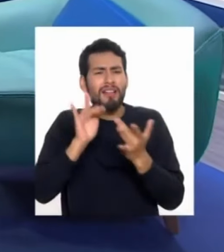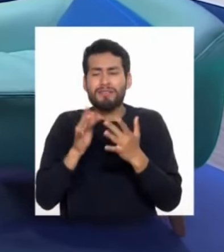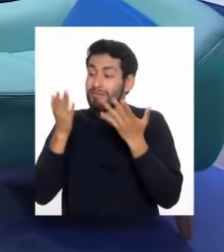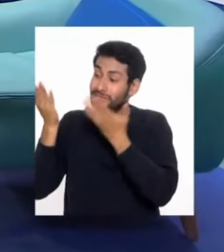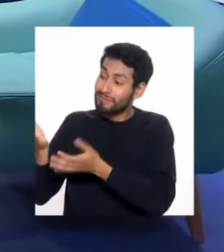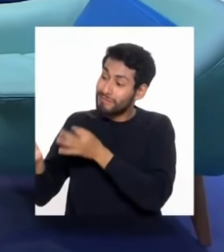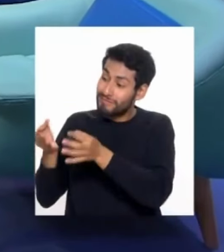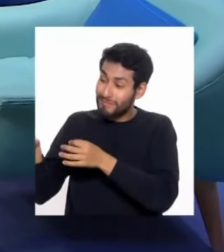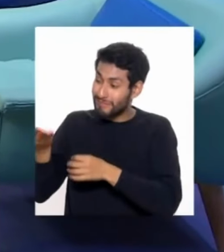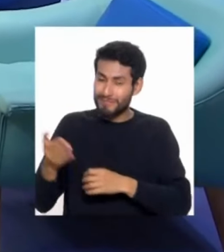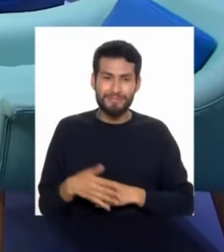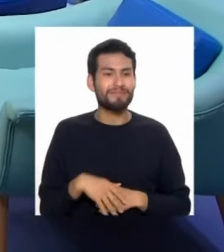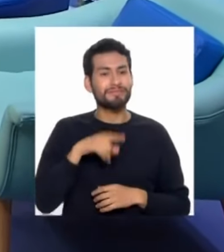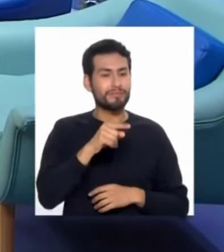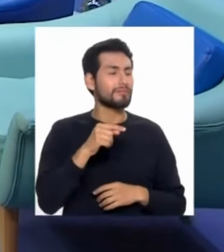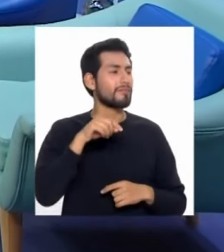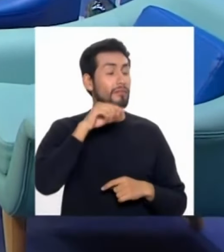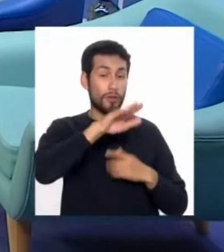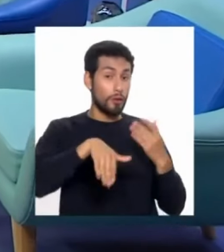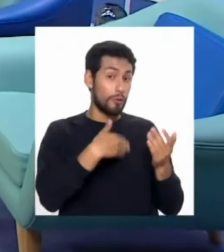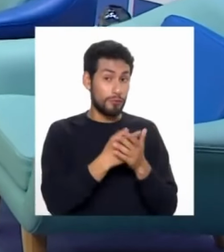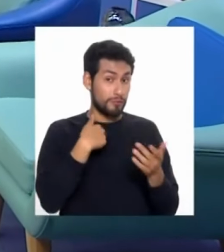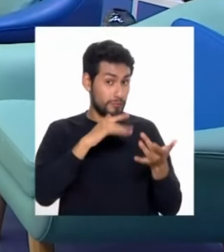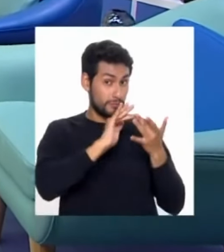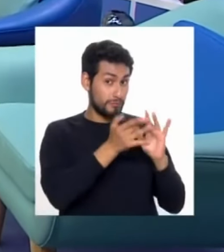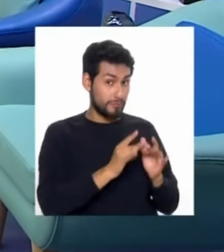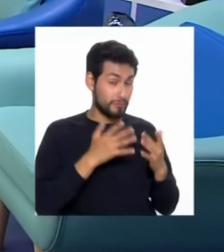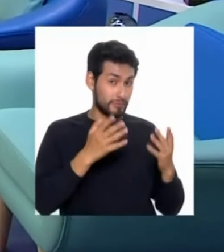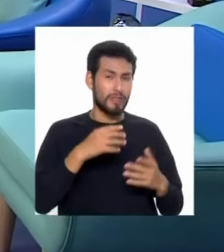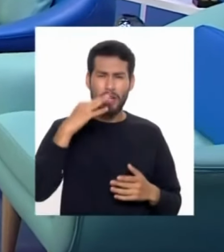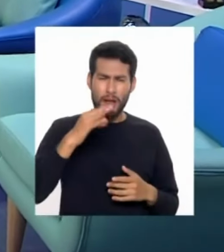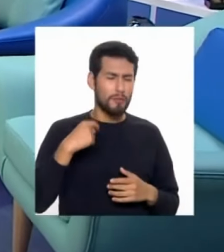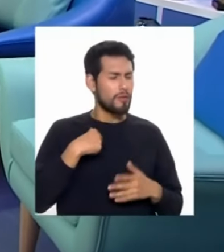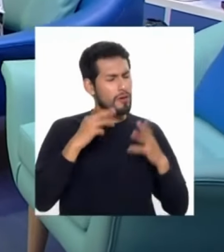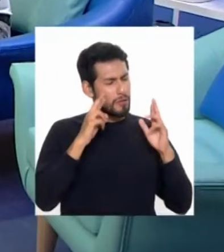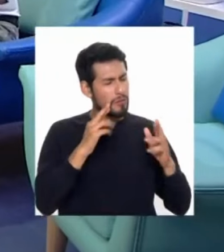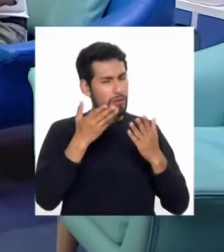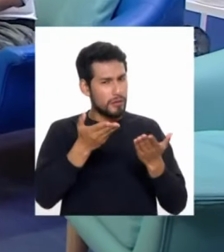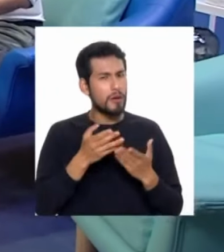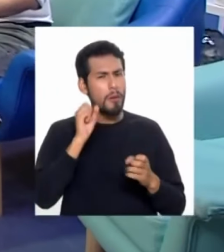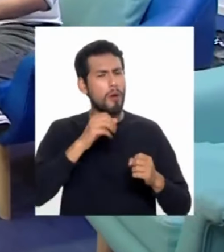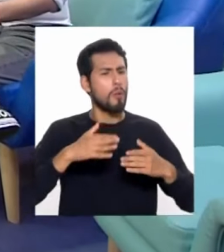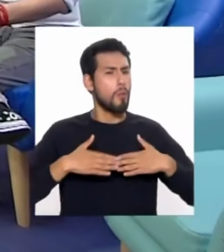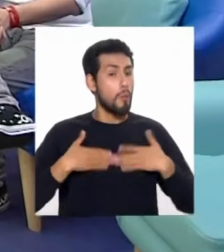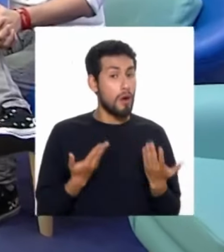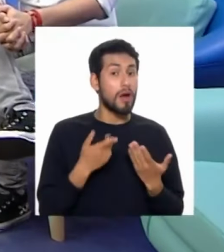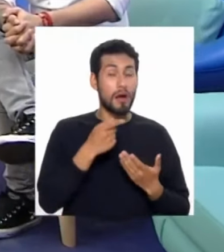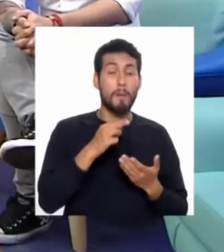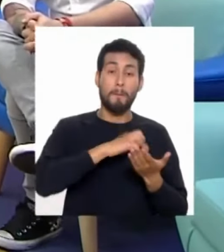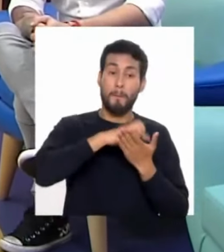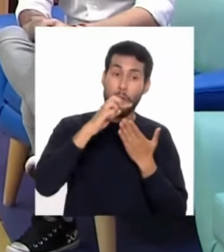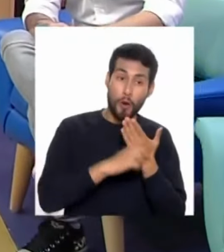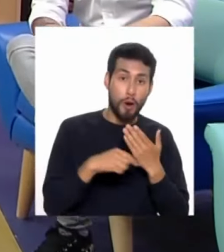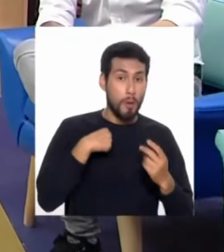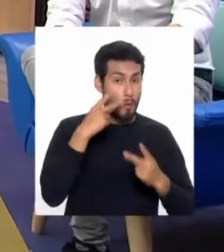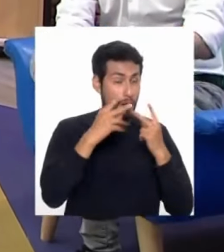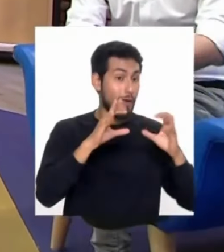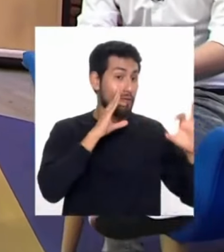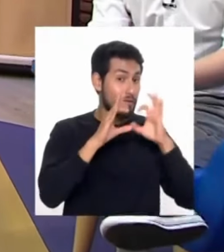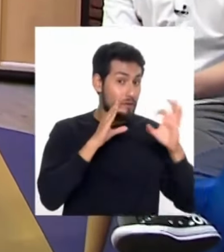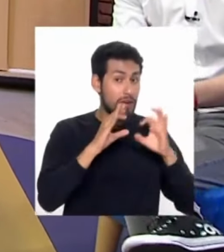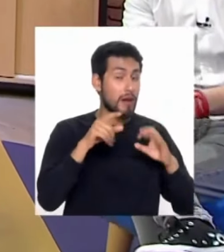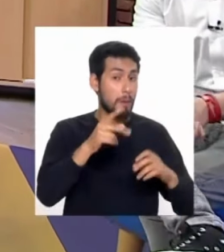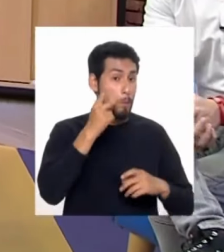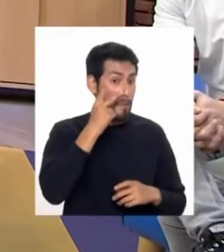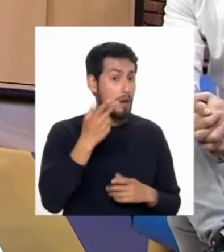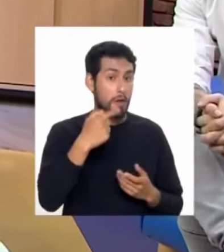Fátima. Recuerden que estamos en todas las redes sociales y como siempre los esperamos para que también puedan ver el programa en el Facebook Live, lo